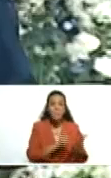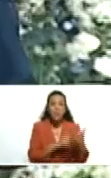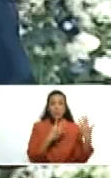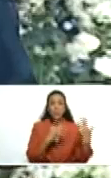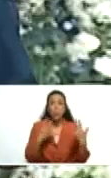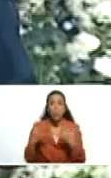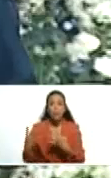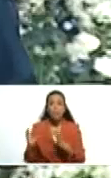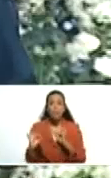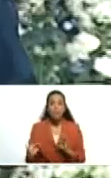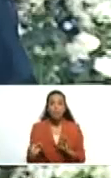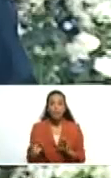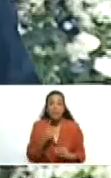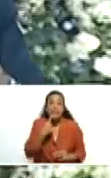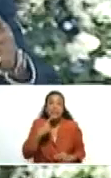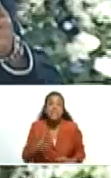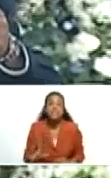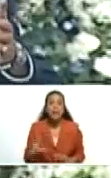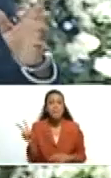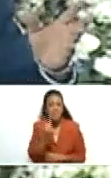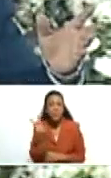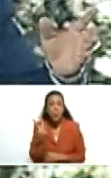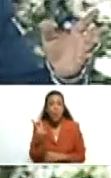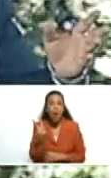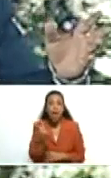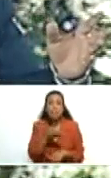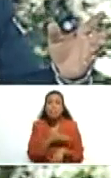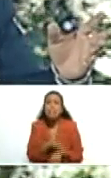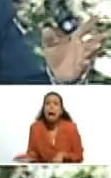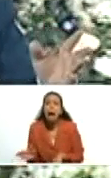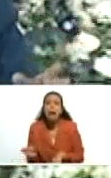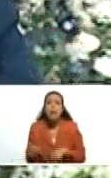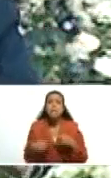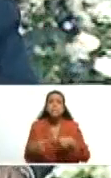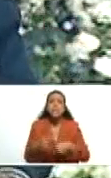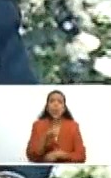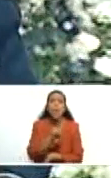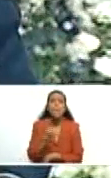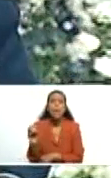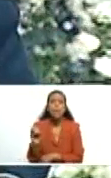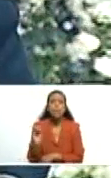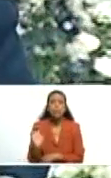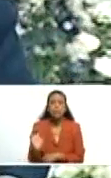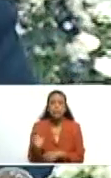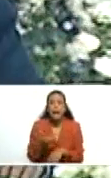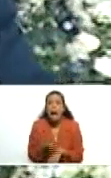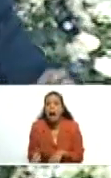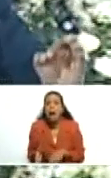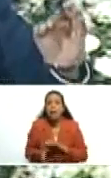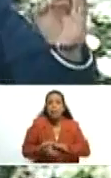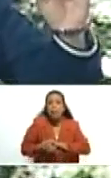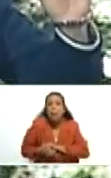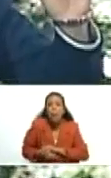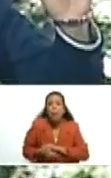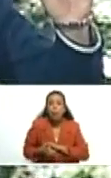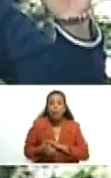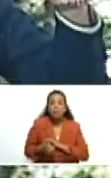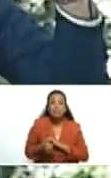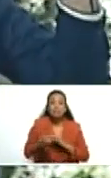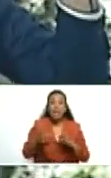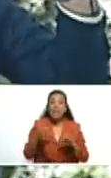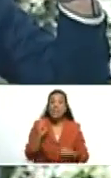Dícese que Venezuela llegó tarde al siglo XX. La oscura